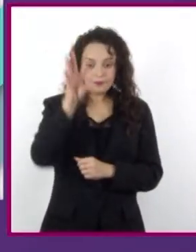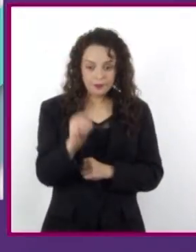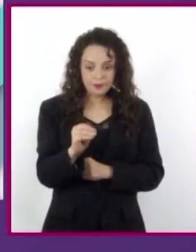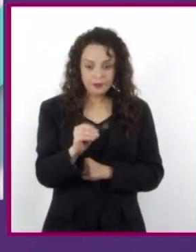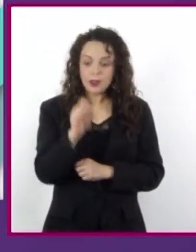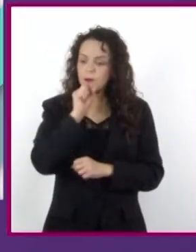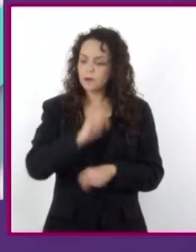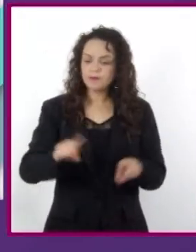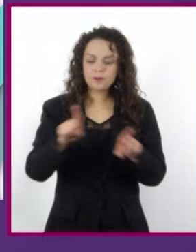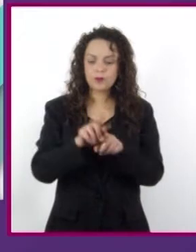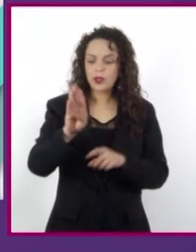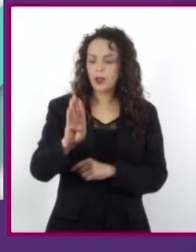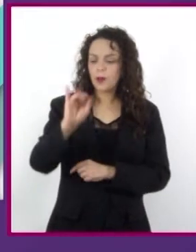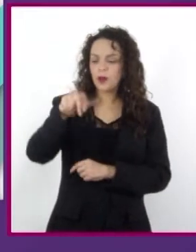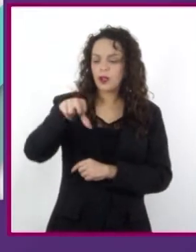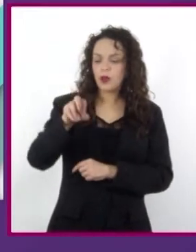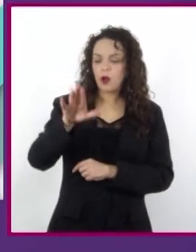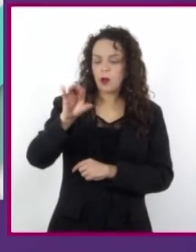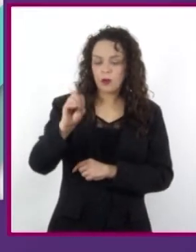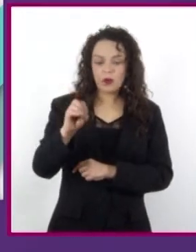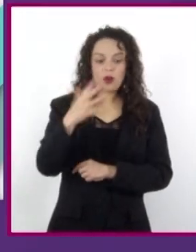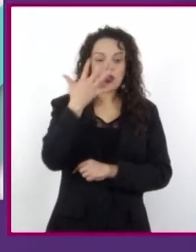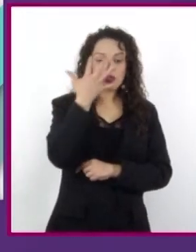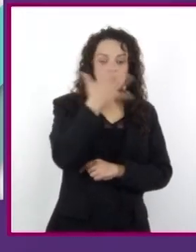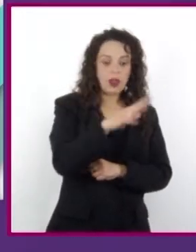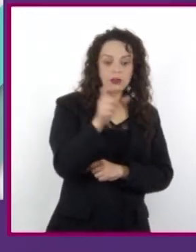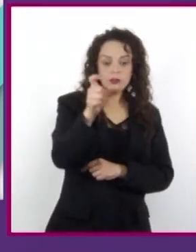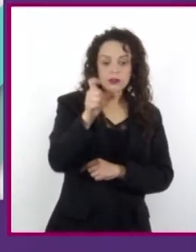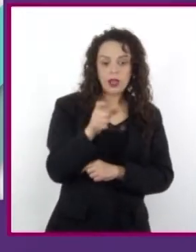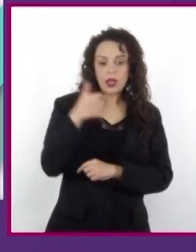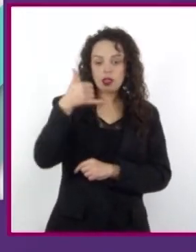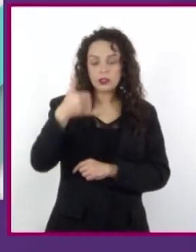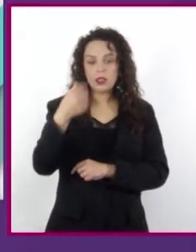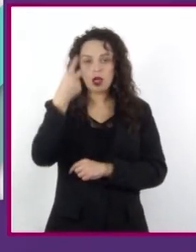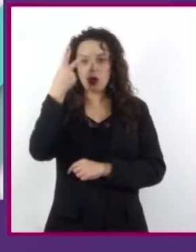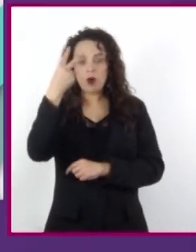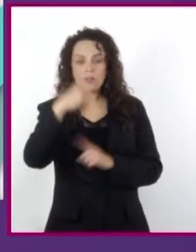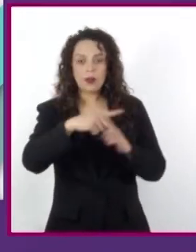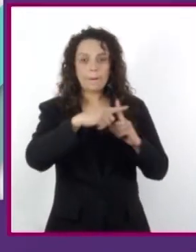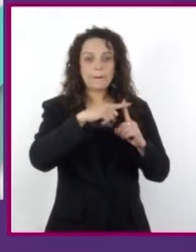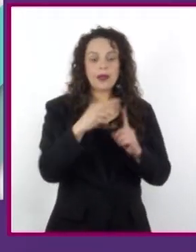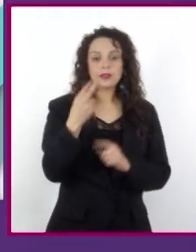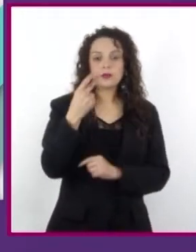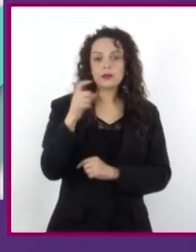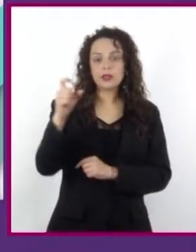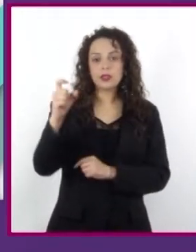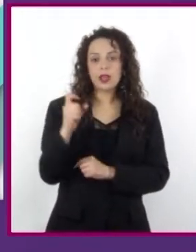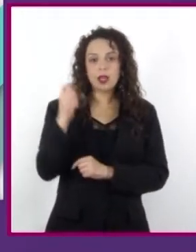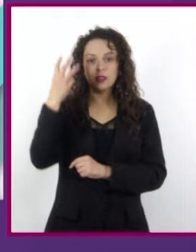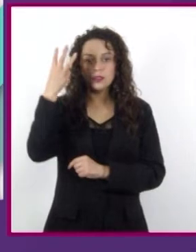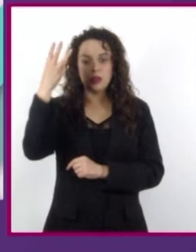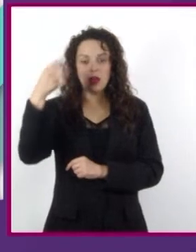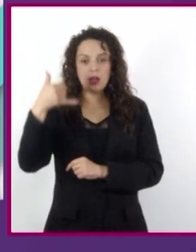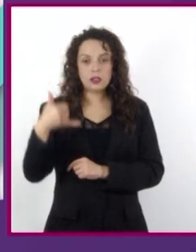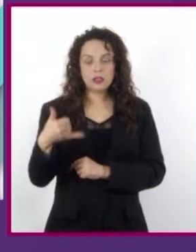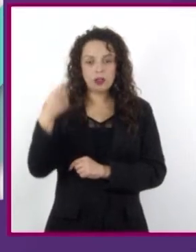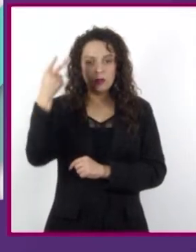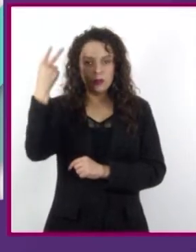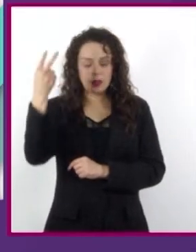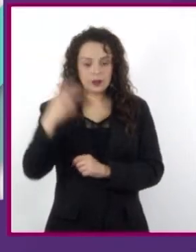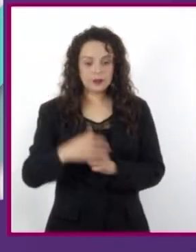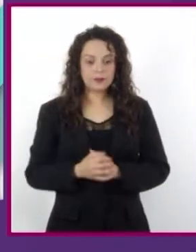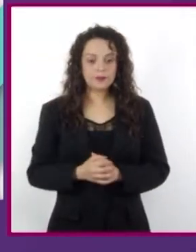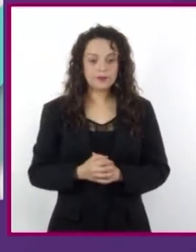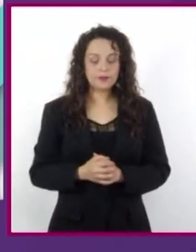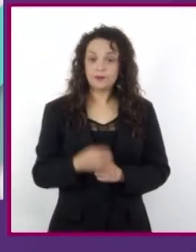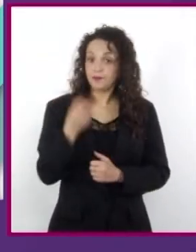binomio, 10xy al cuadrado más 25x al cubo y al cuadrado. En este